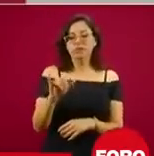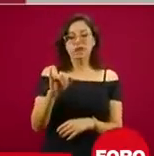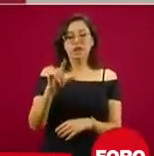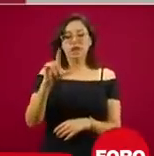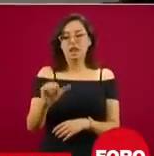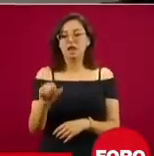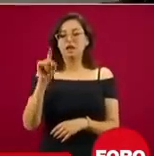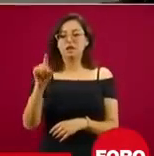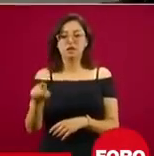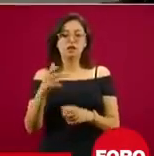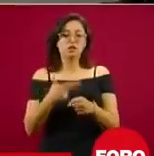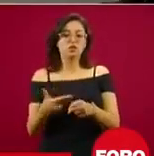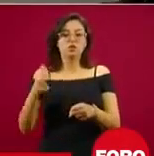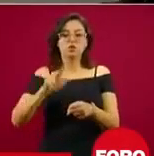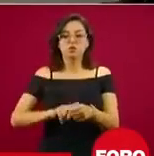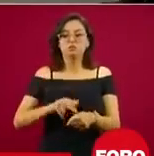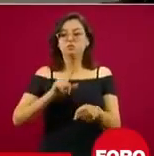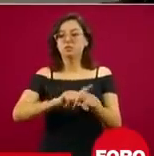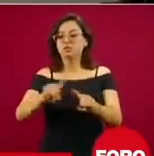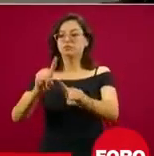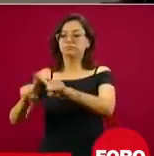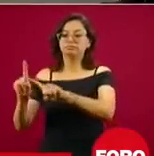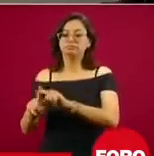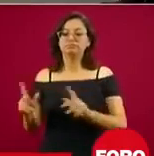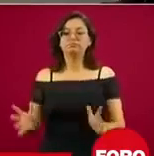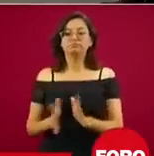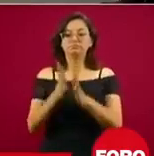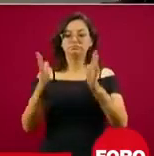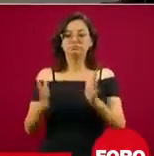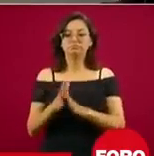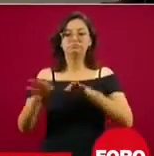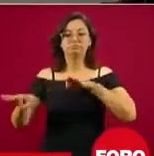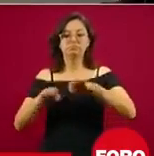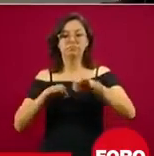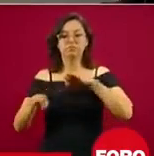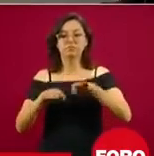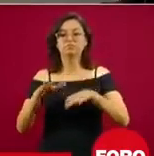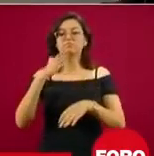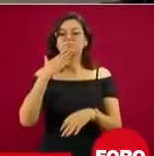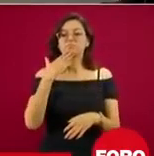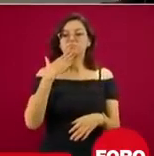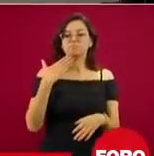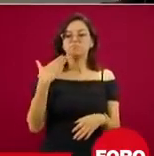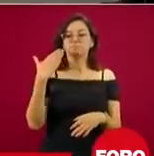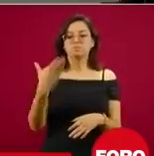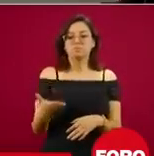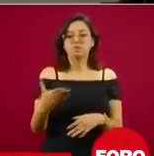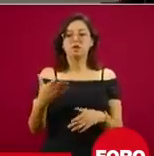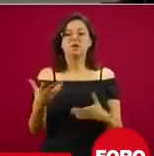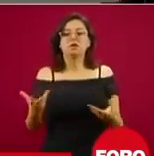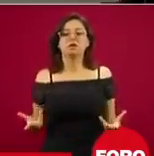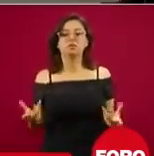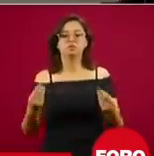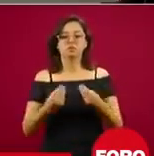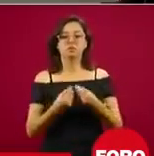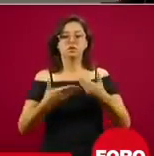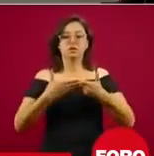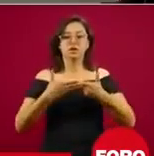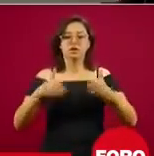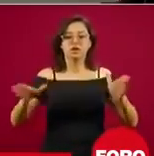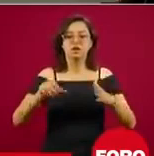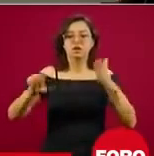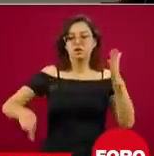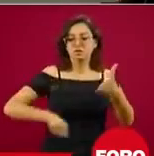distintas unidades médicas del instituto y su buen desempeño hizo que colaborara también en la apertura del Centro de Canje